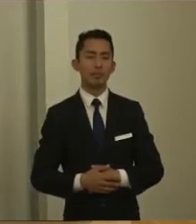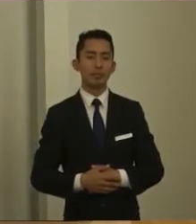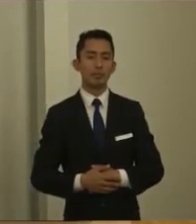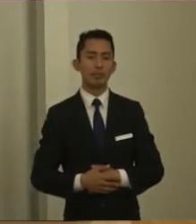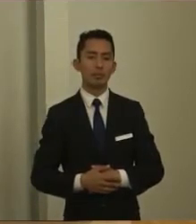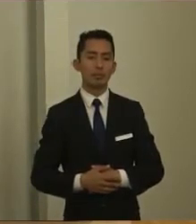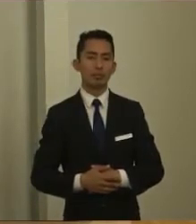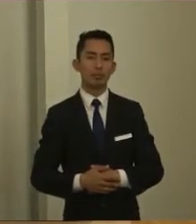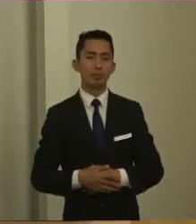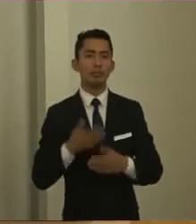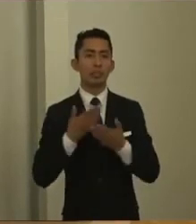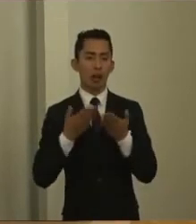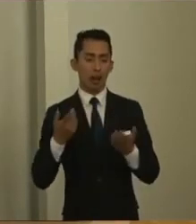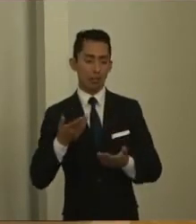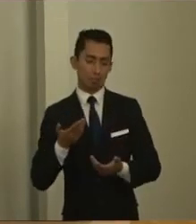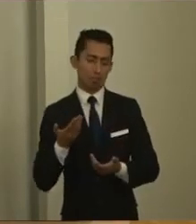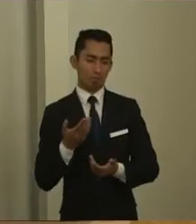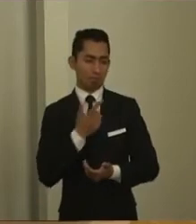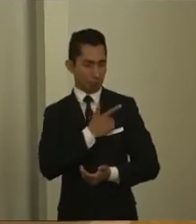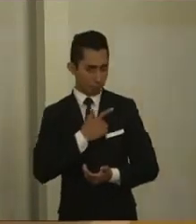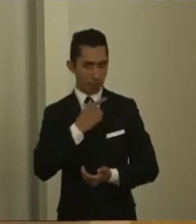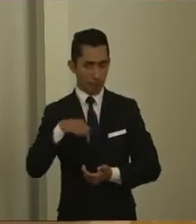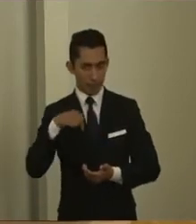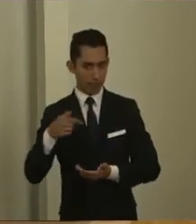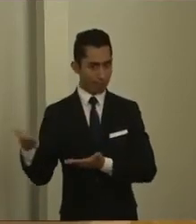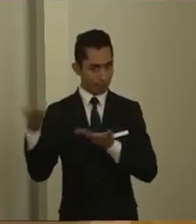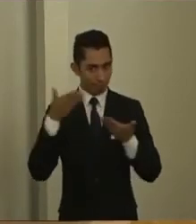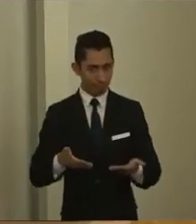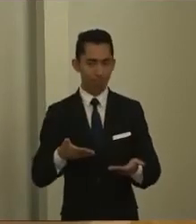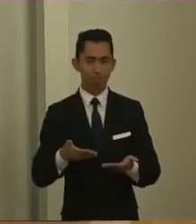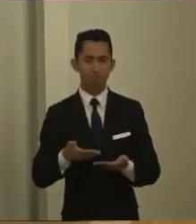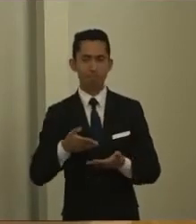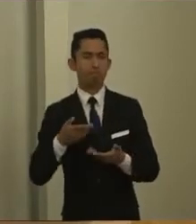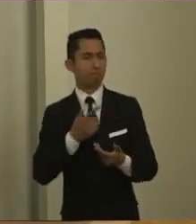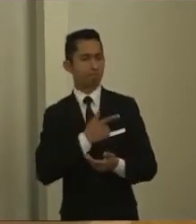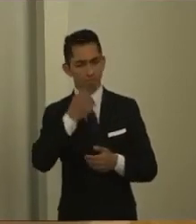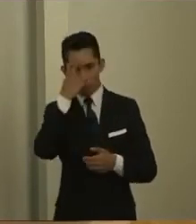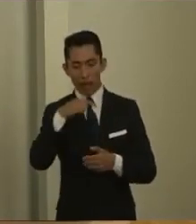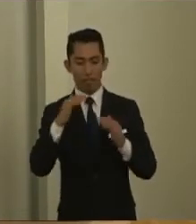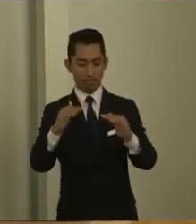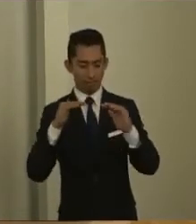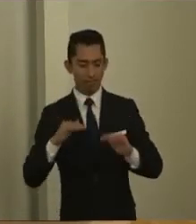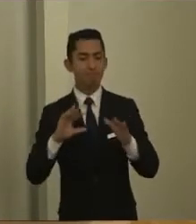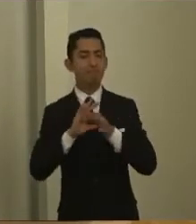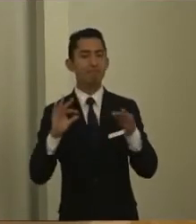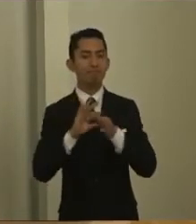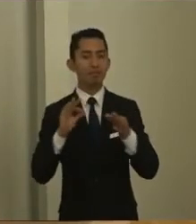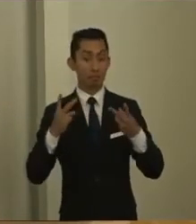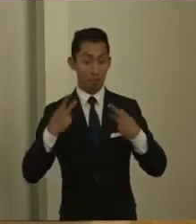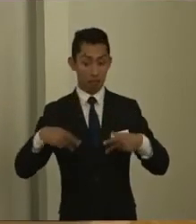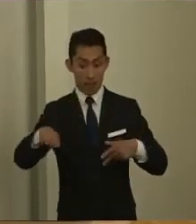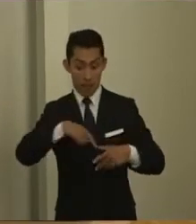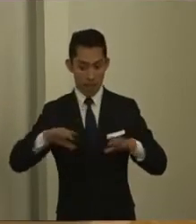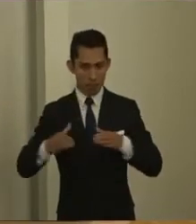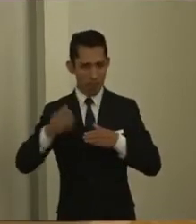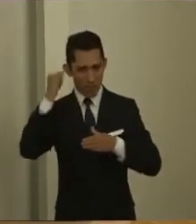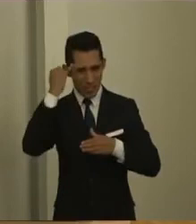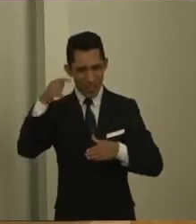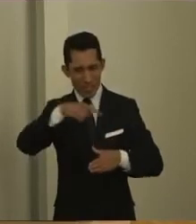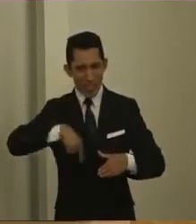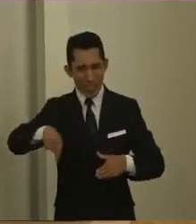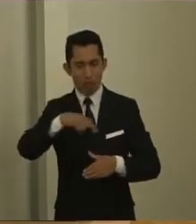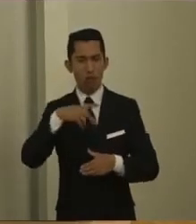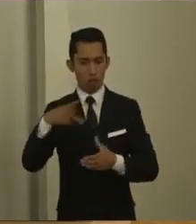es un gusto como decía yo estar en este espacio para dar paso al seminario los derechos humanos de los pueblos y comunidades indígenas